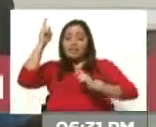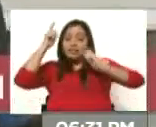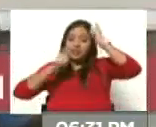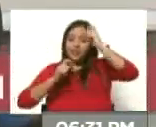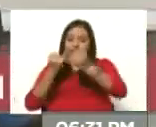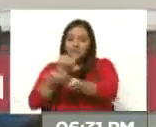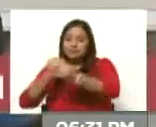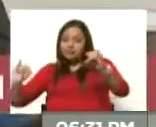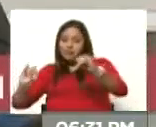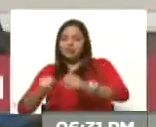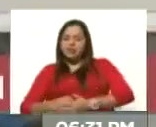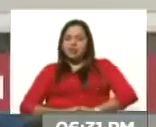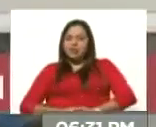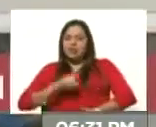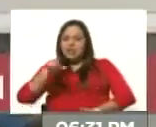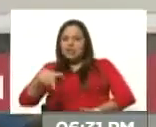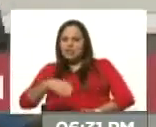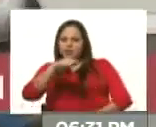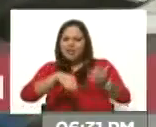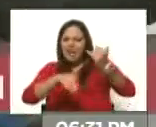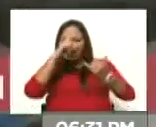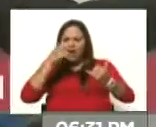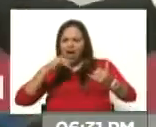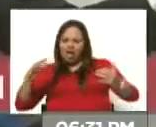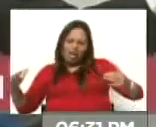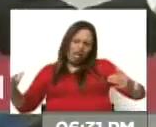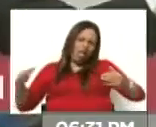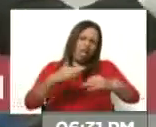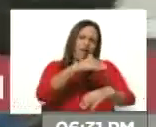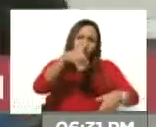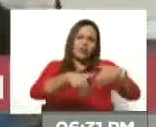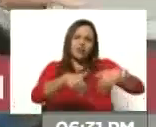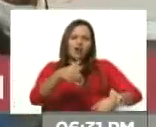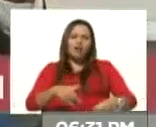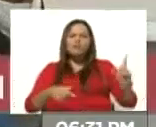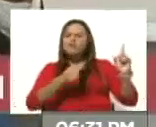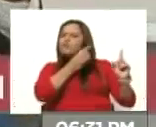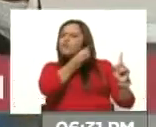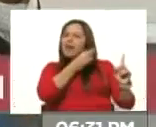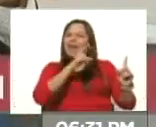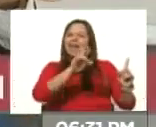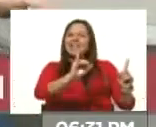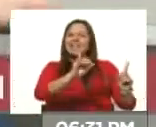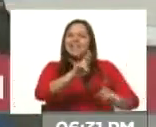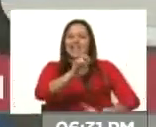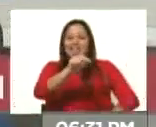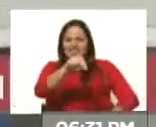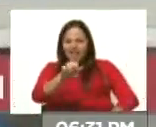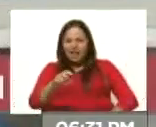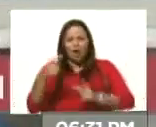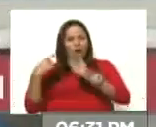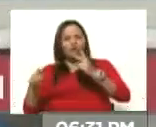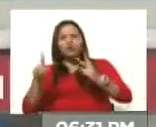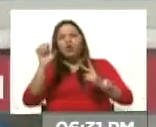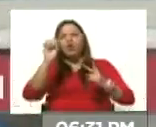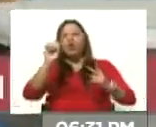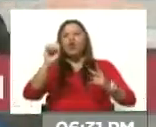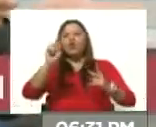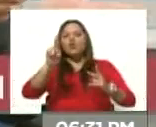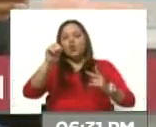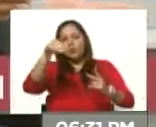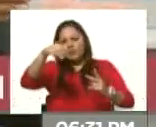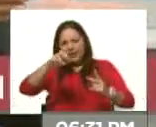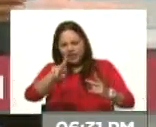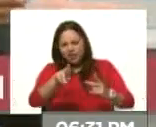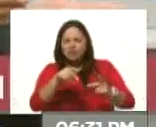finales de ese año se llevó por el medio aire mensaje sí señor por el medio a salas römer como tuberías las elecciones del 2024 como 1998